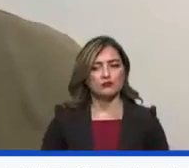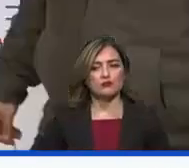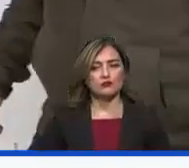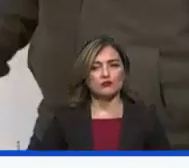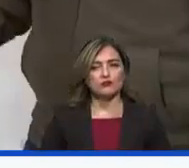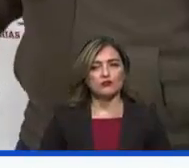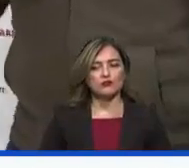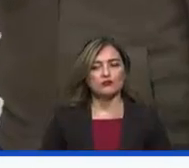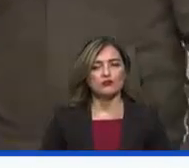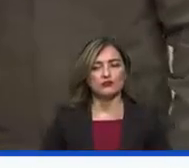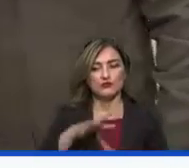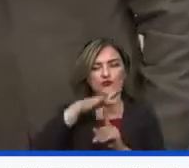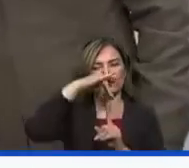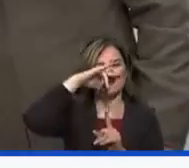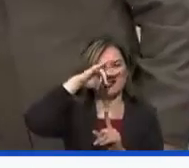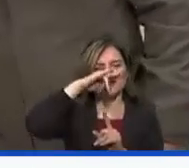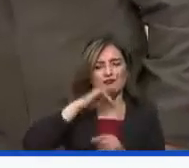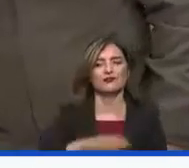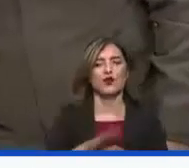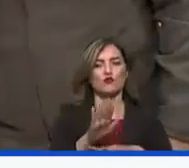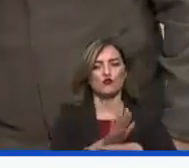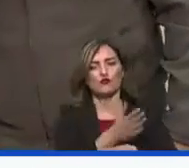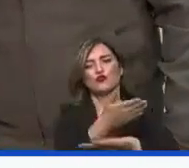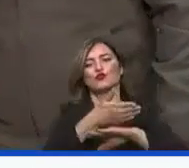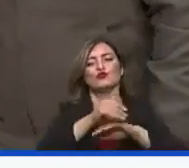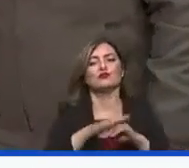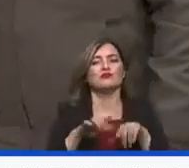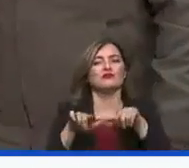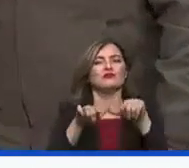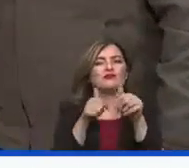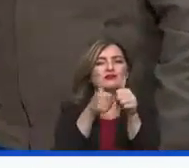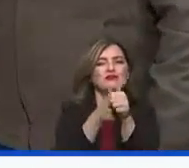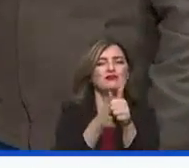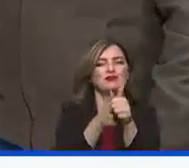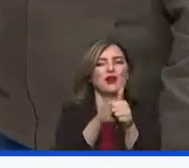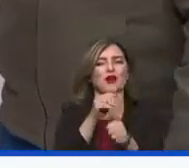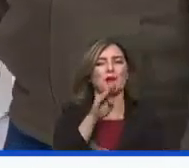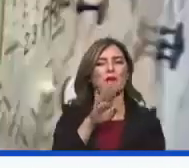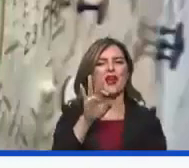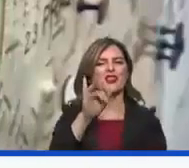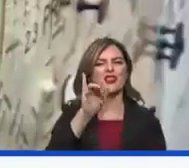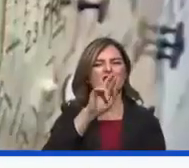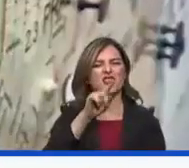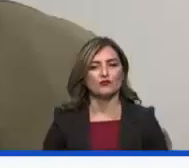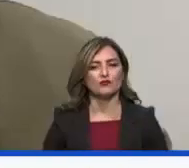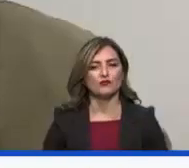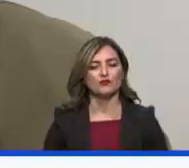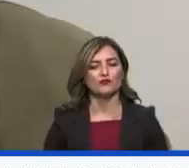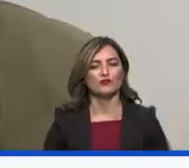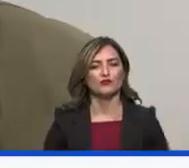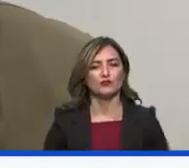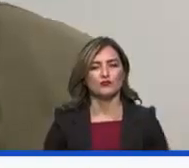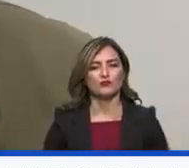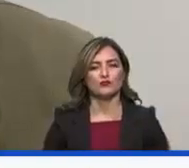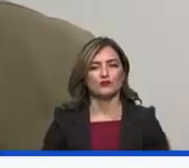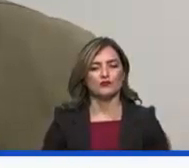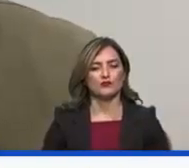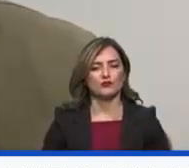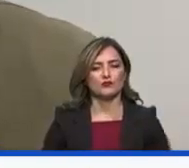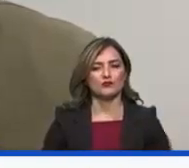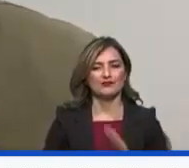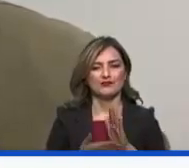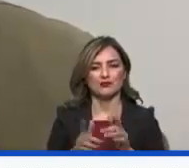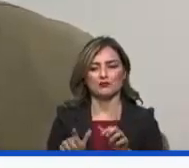se ubicará junto a las cámaras de videovigilancia y la función es la interacción con un operador. La persona que está encargada